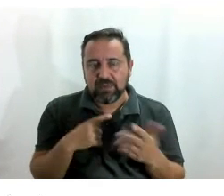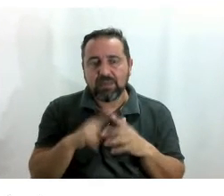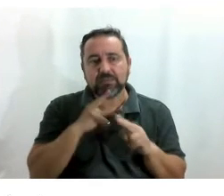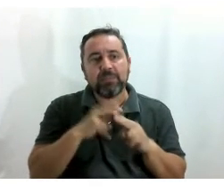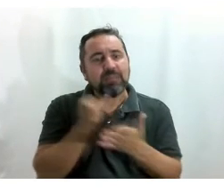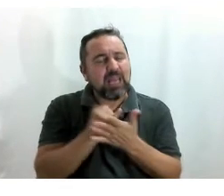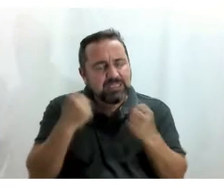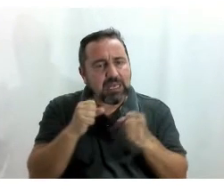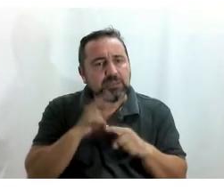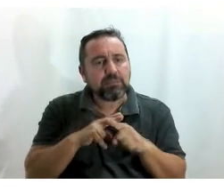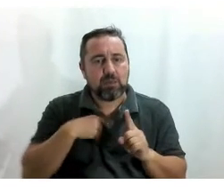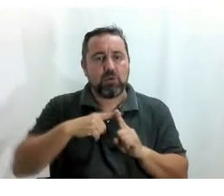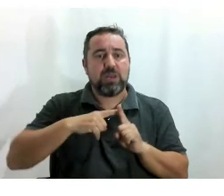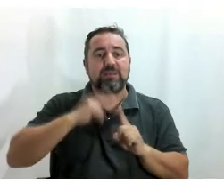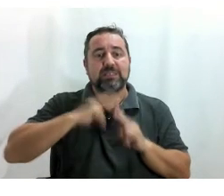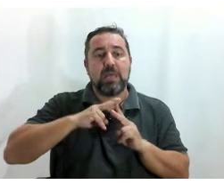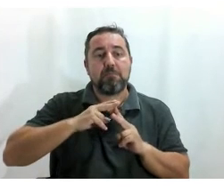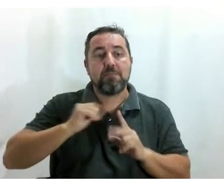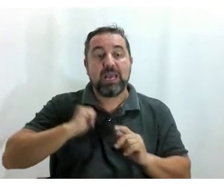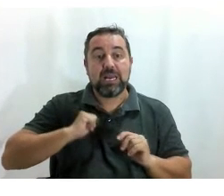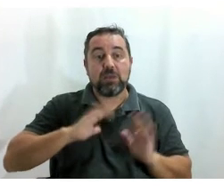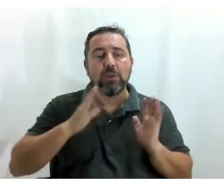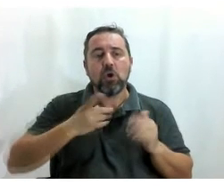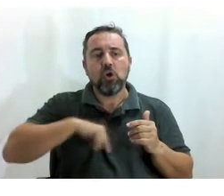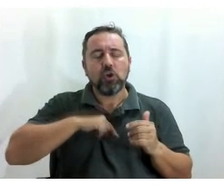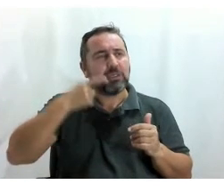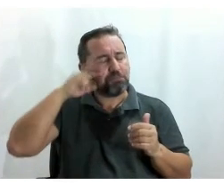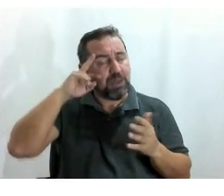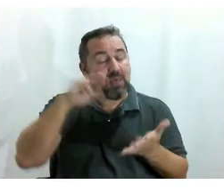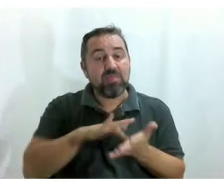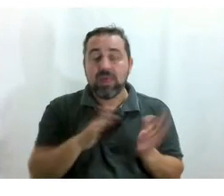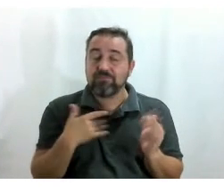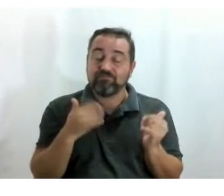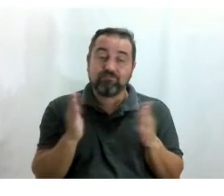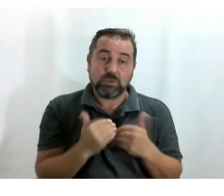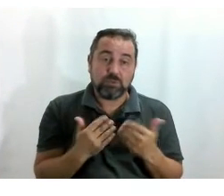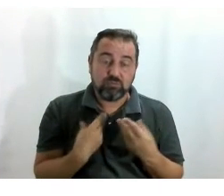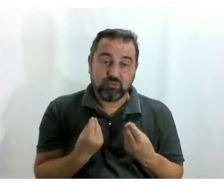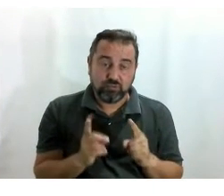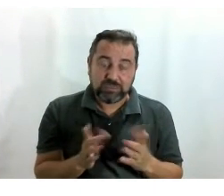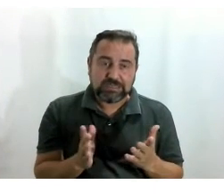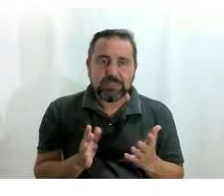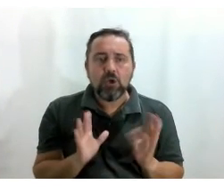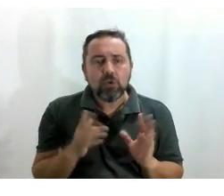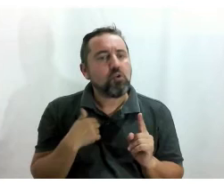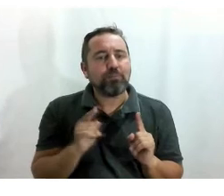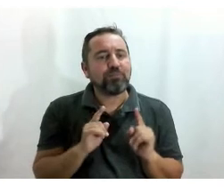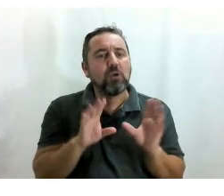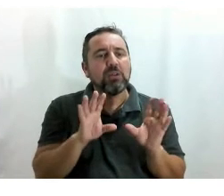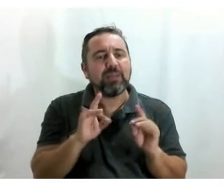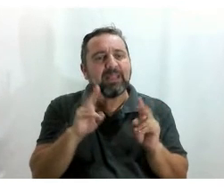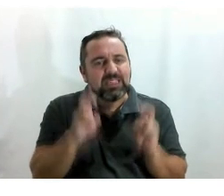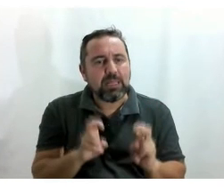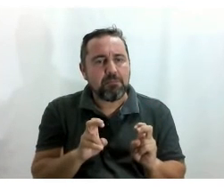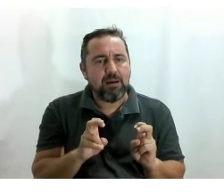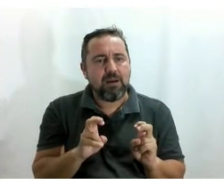nivel clínico, pero sobre la que nosotros no tenemos mucha experiencia porque no tocamos nada de lo relacionado